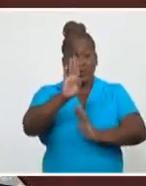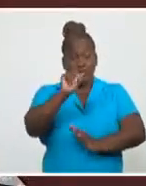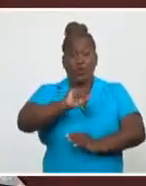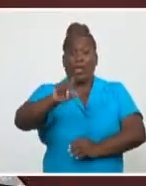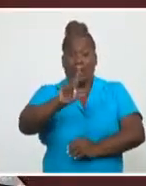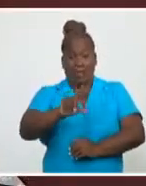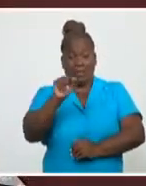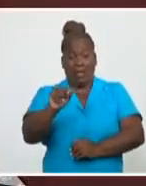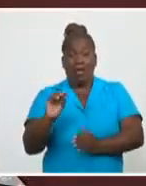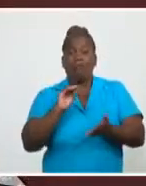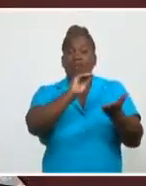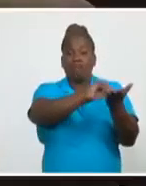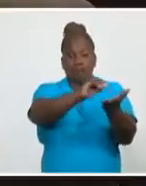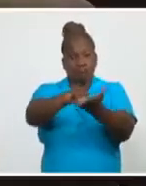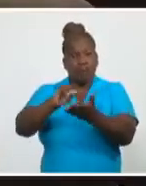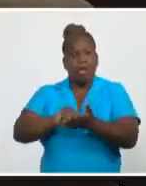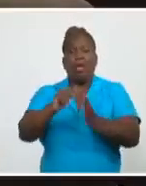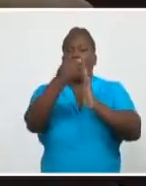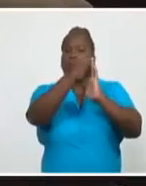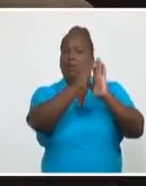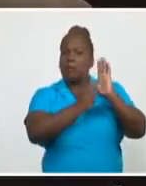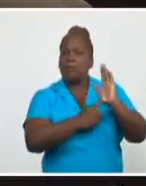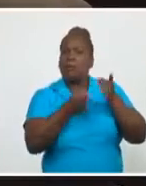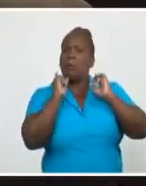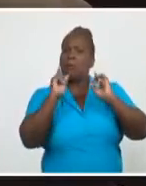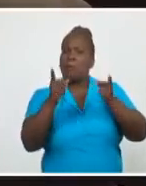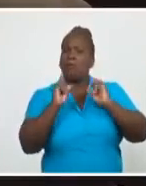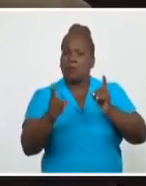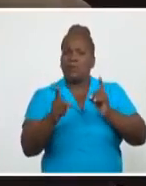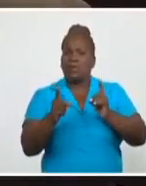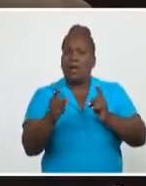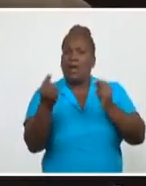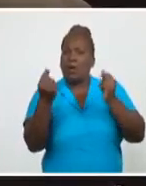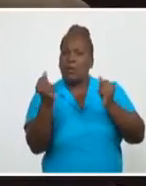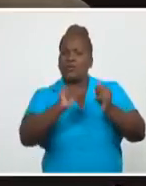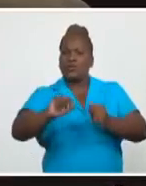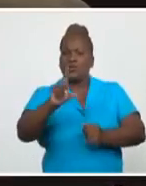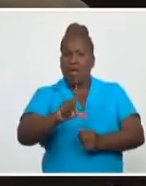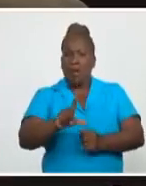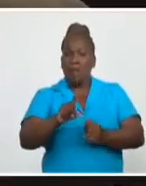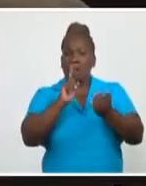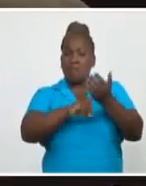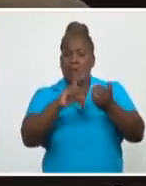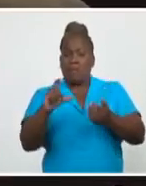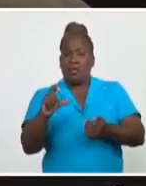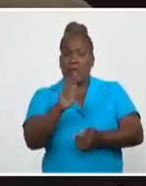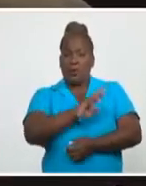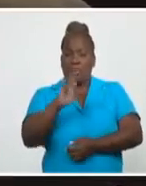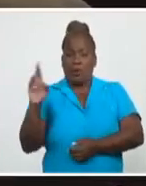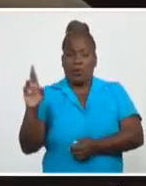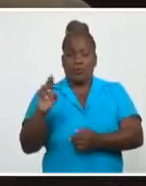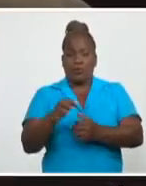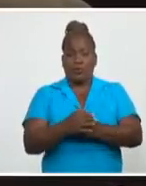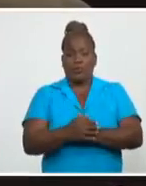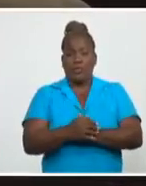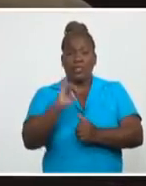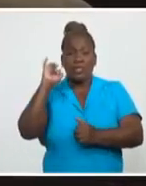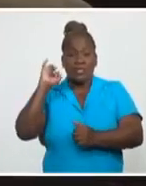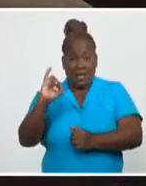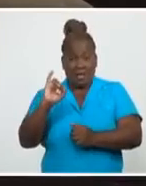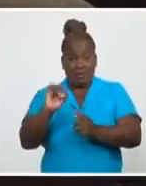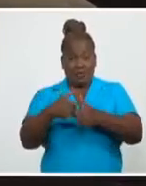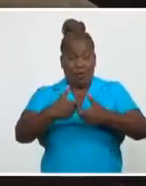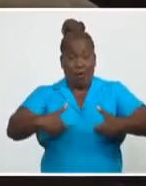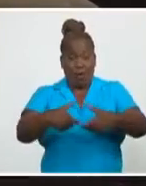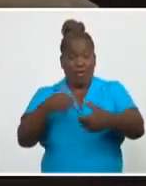de implementación de los lineamientos de la política económica y social del Partido y la Revolución desde el 6º Congreso hasta la fecha y